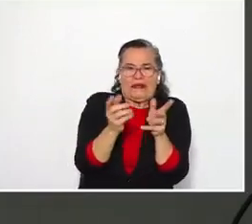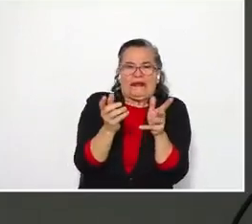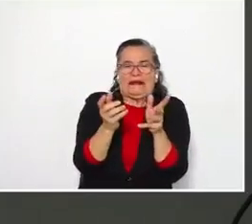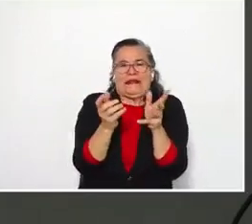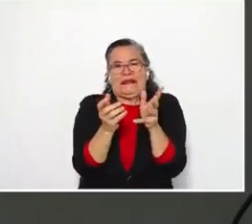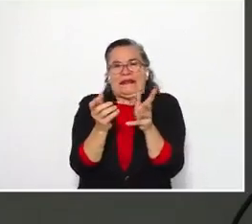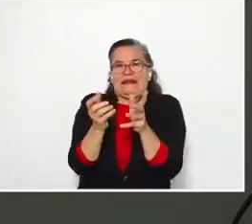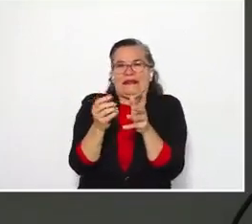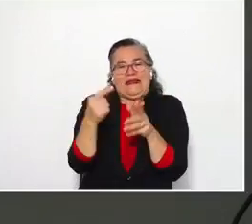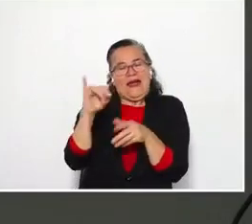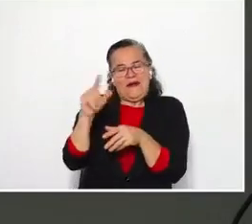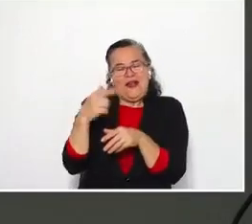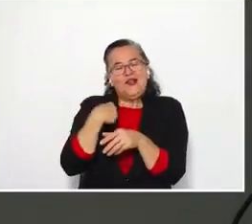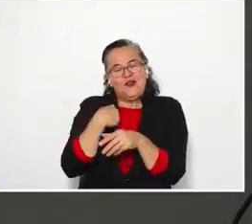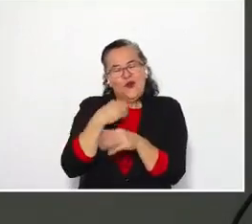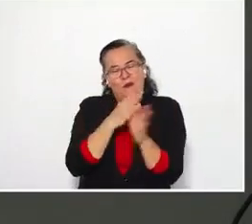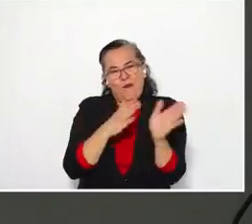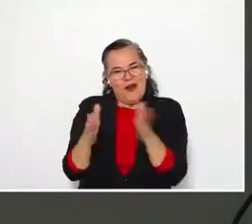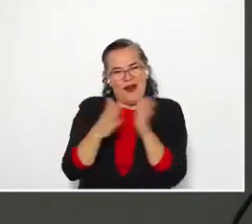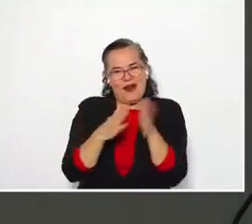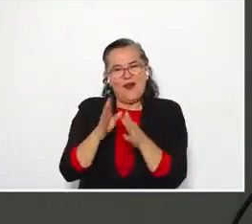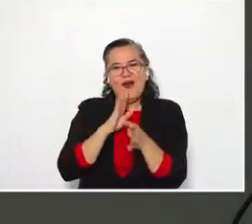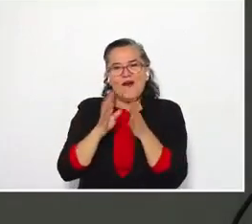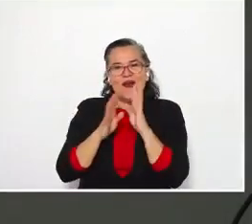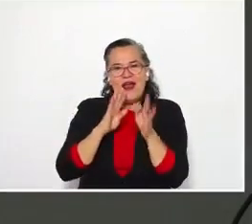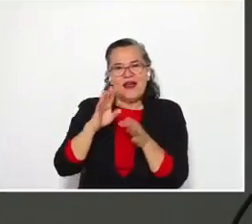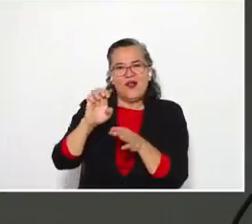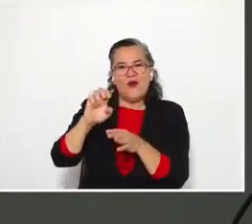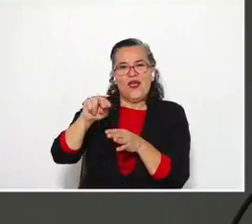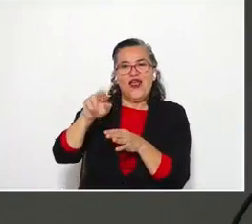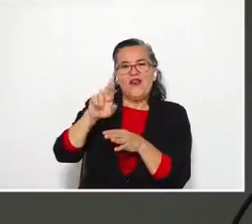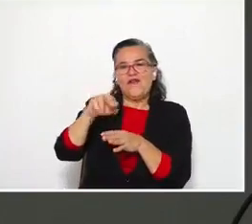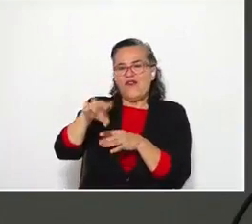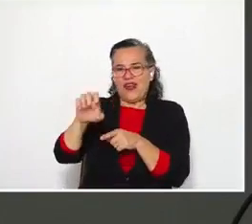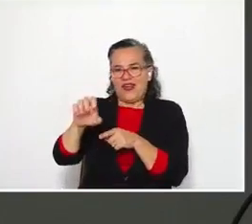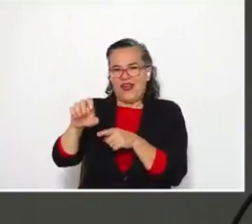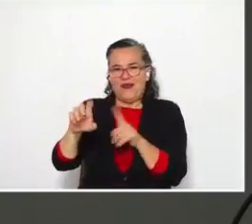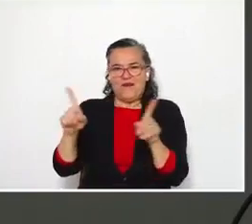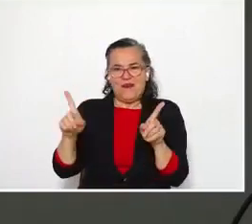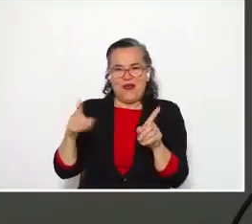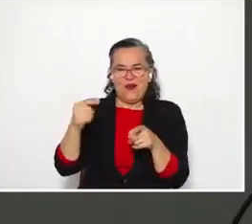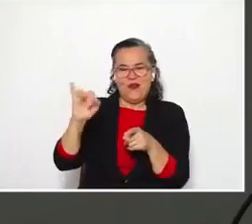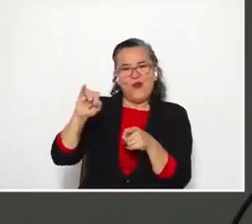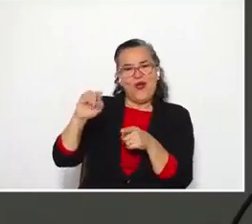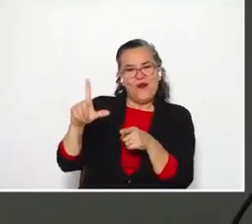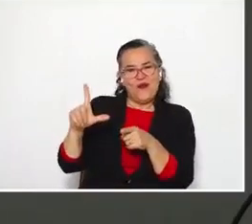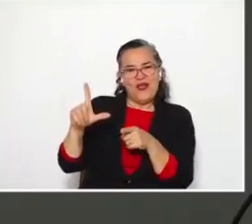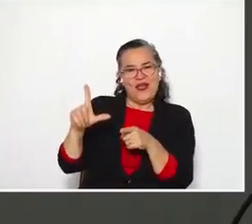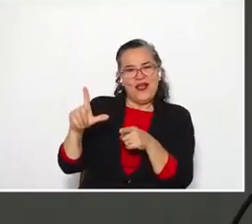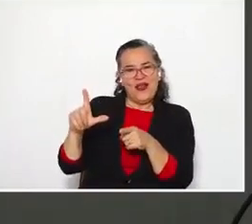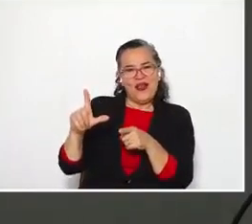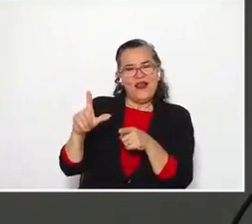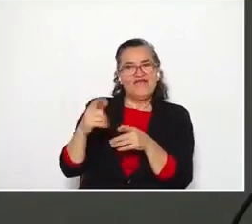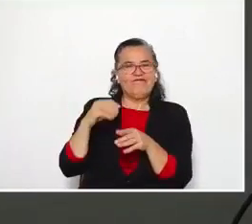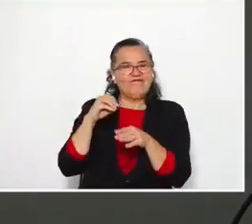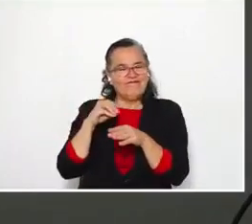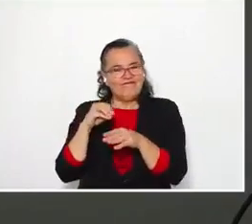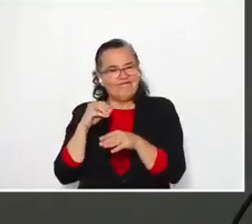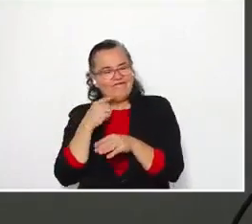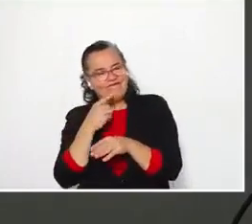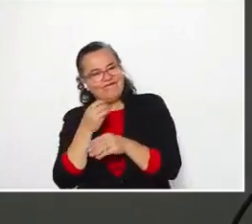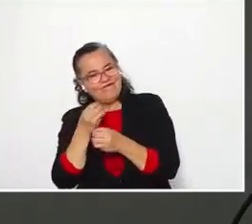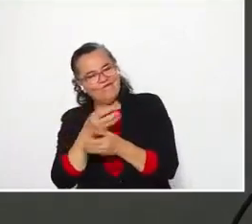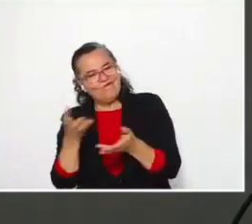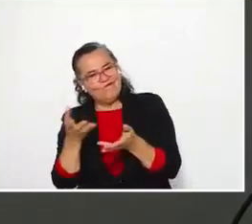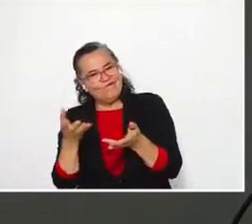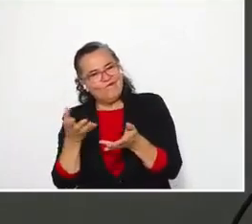don Gabriel, le confieso, hablar de don Enrique, pero don Gabriel hizo la infidencia de decir,